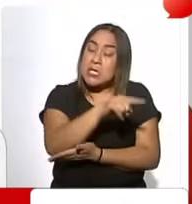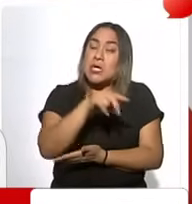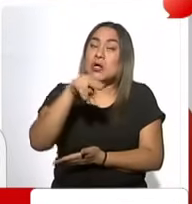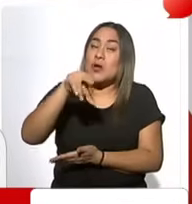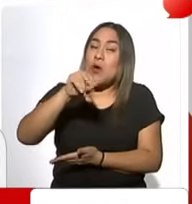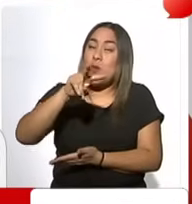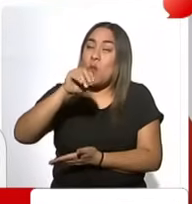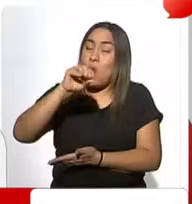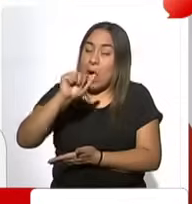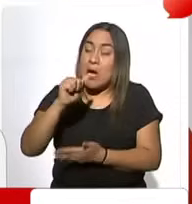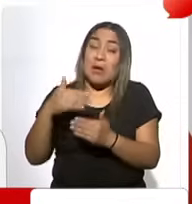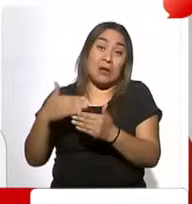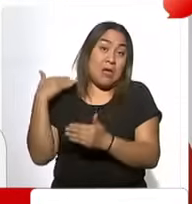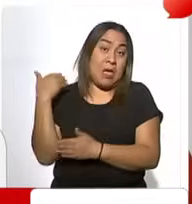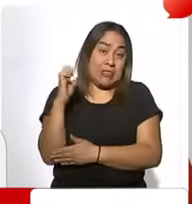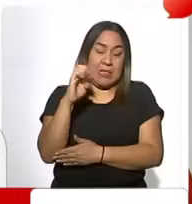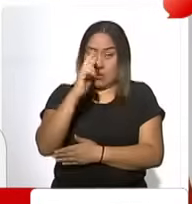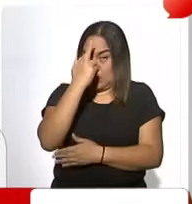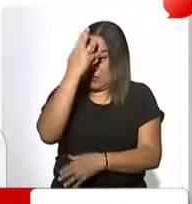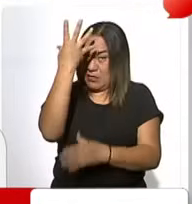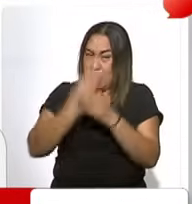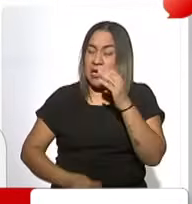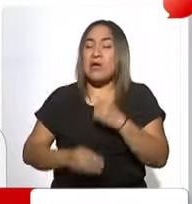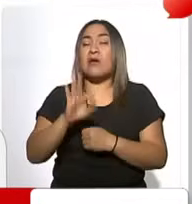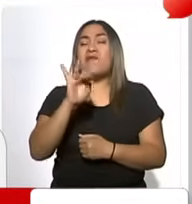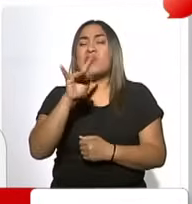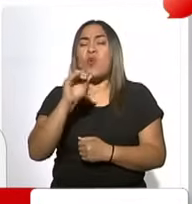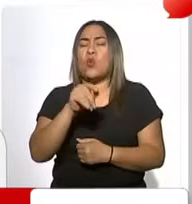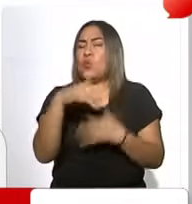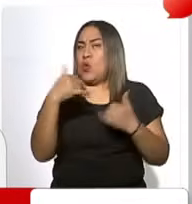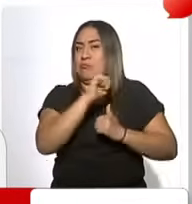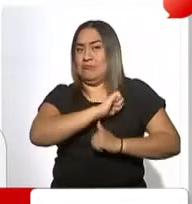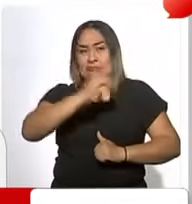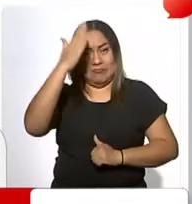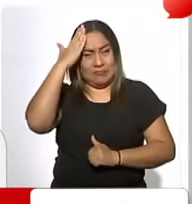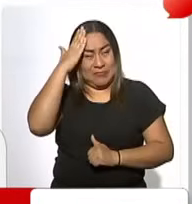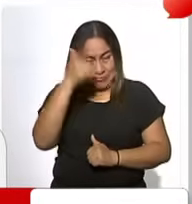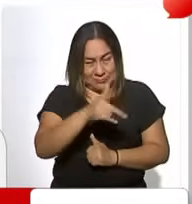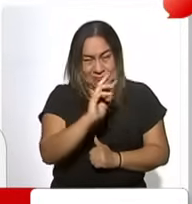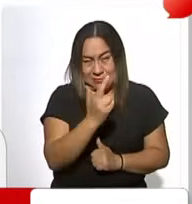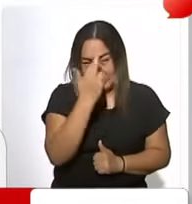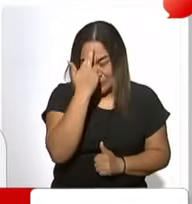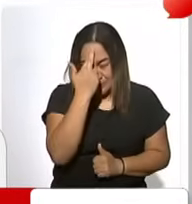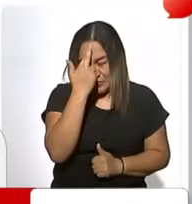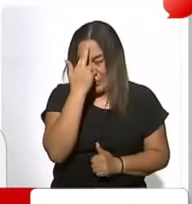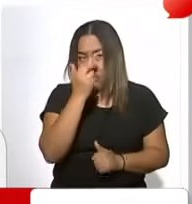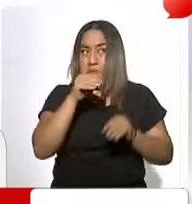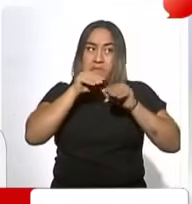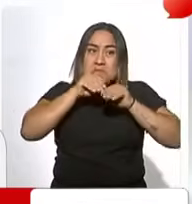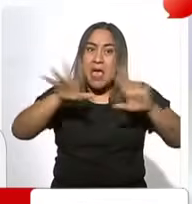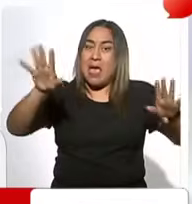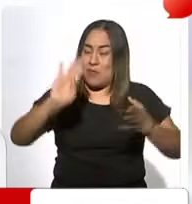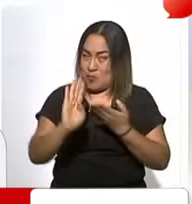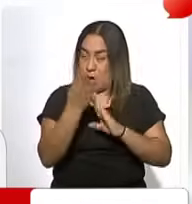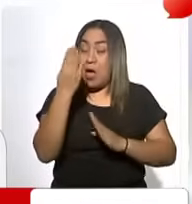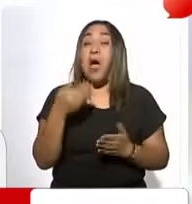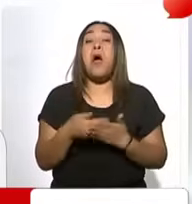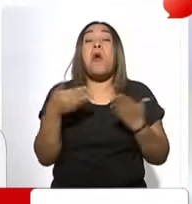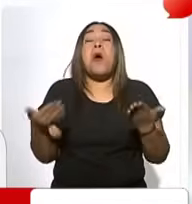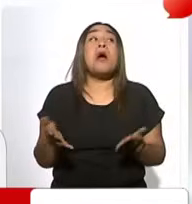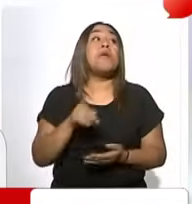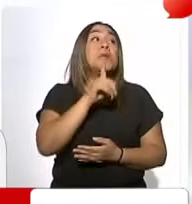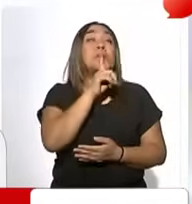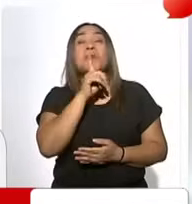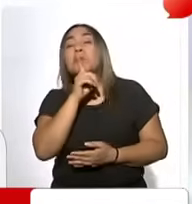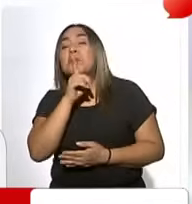enero dejó que la fuga de Fito uno de los mayores Cab sillas que ustedes recordará por un escándalo mundial igual Bueno ahora ya nadie habla de